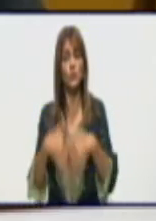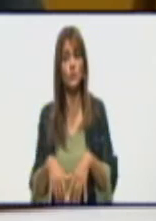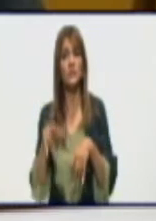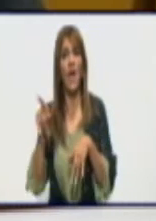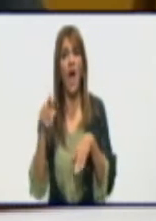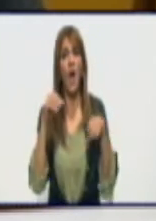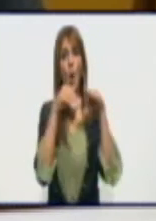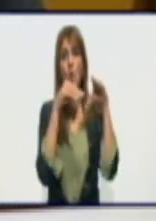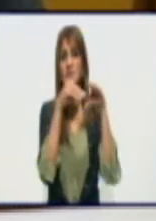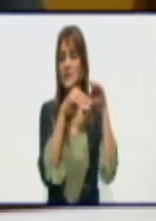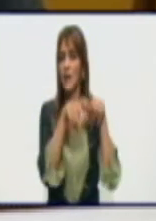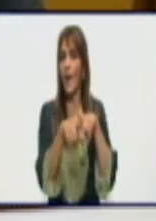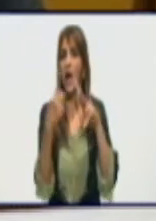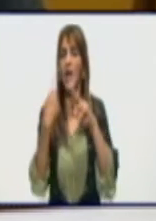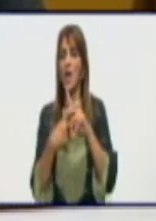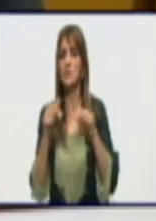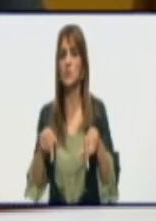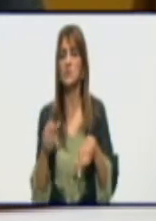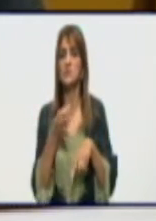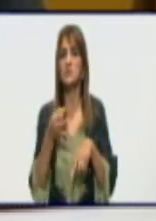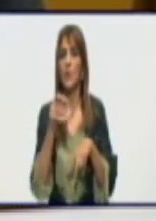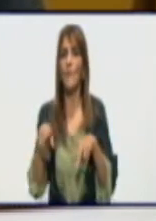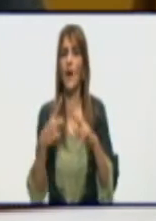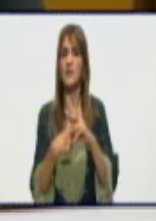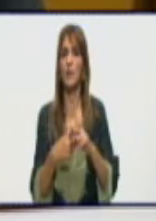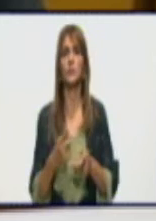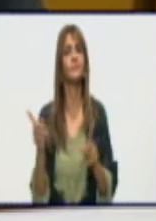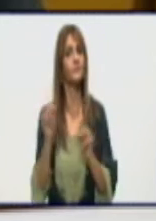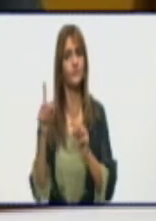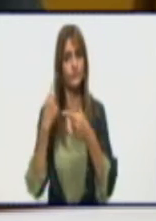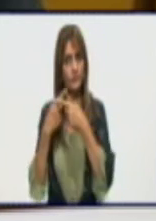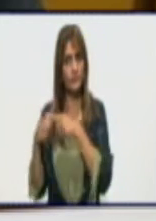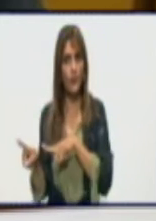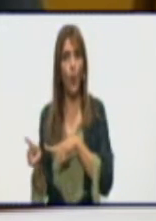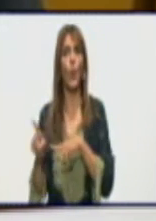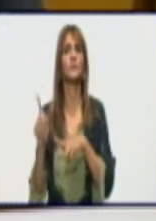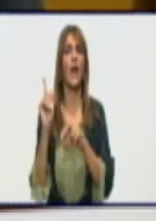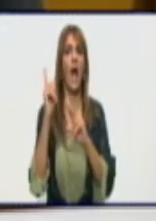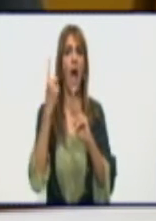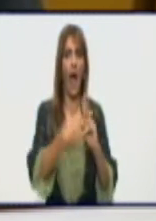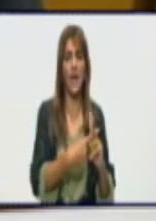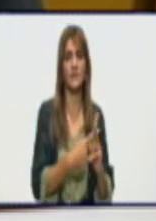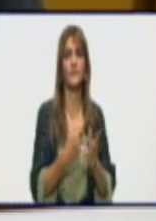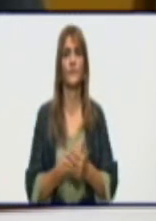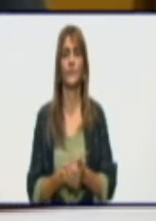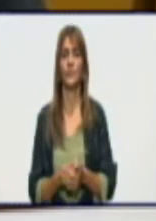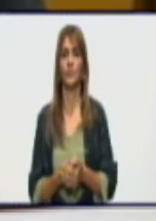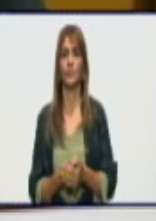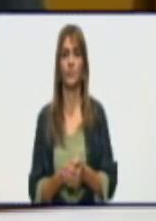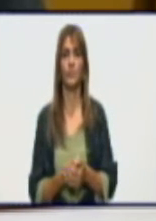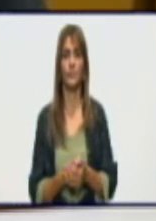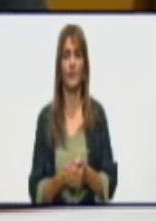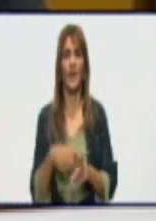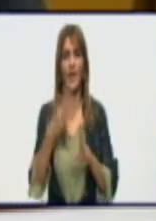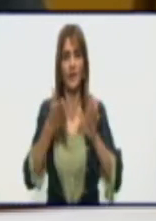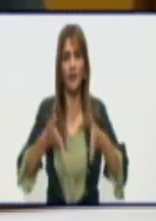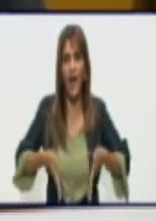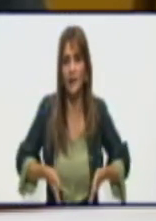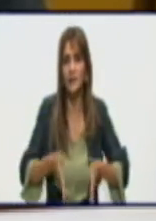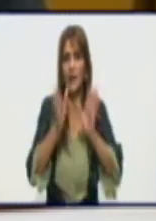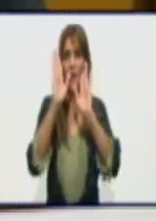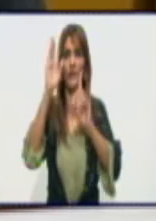Nosotros tenemos un polo productivo también, que un polígono productivo que está en Taco, en la salida de Las Tunas, que ahí